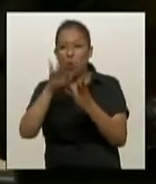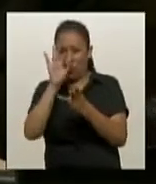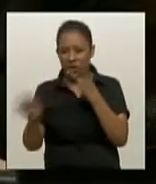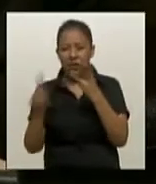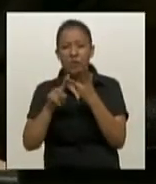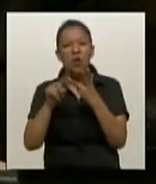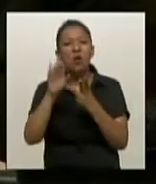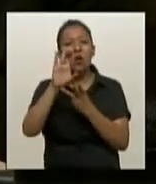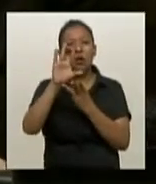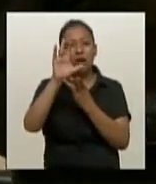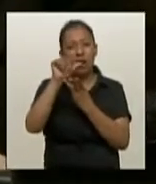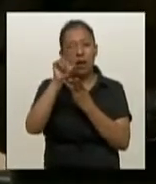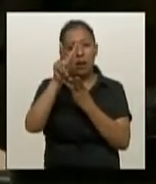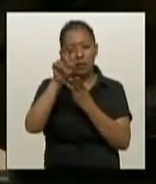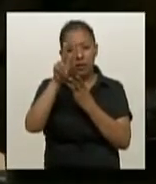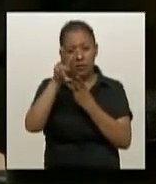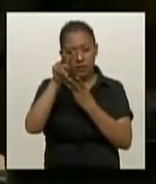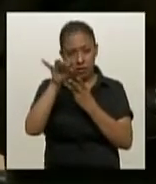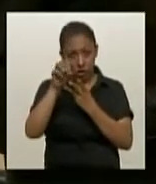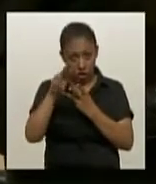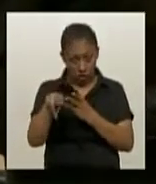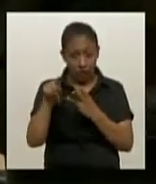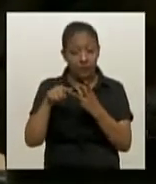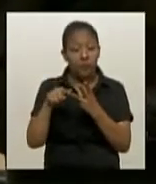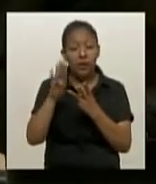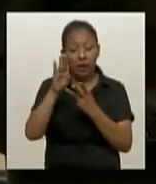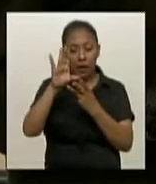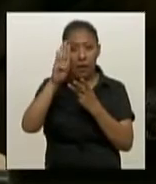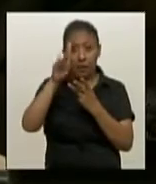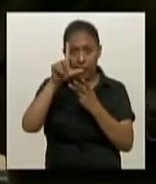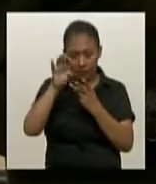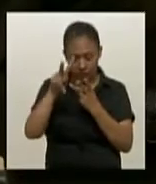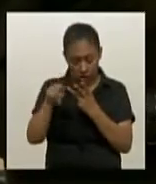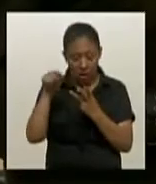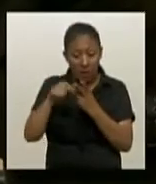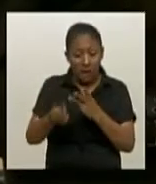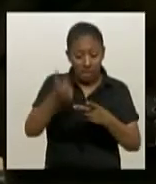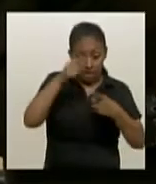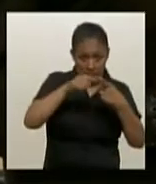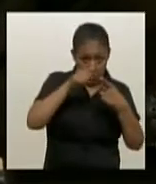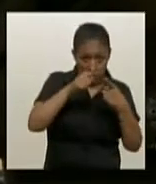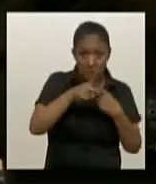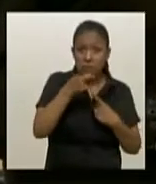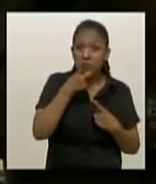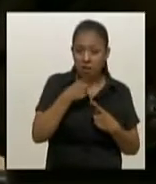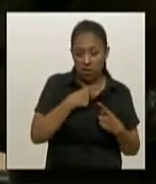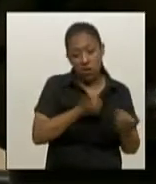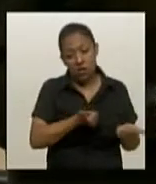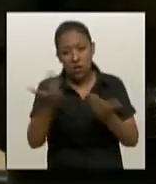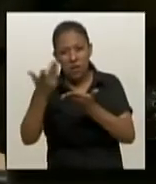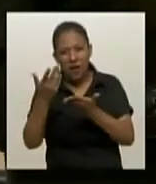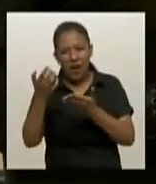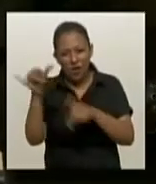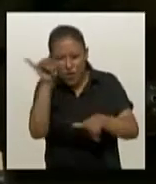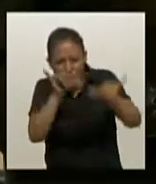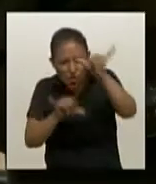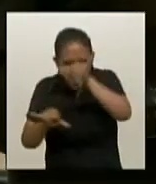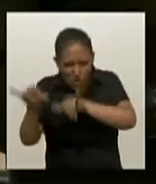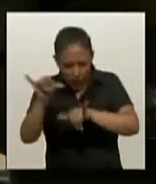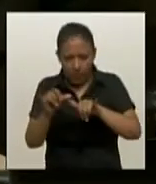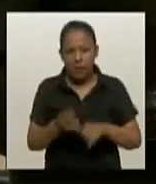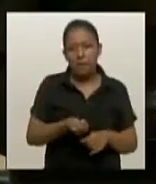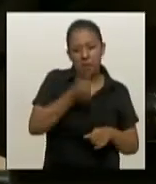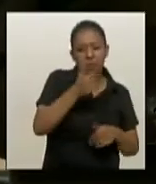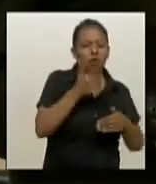por último en Cablevisión. Inicialmente en Inbursa me llevaron a un laboratorio después de llevar un proceso